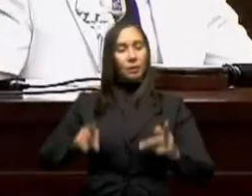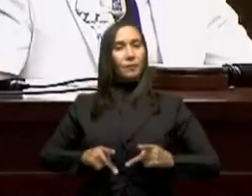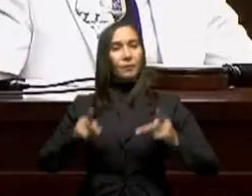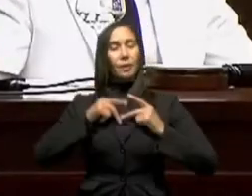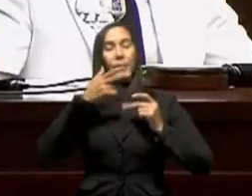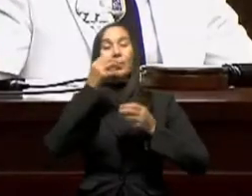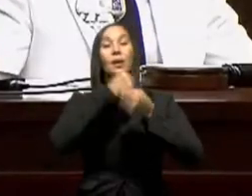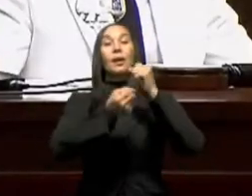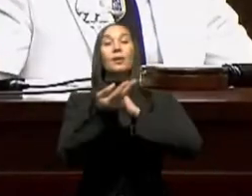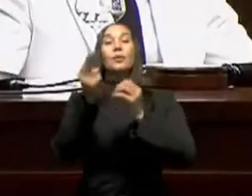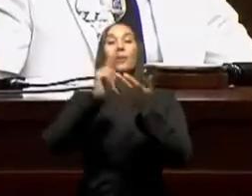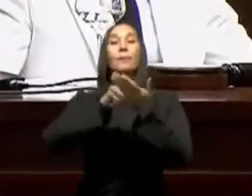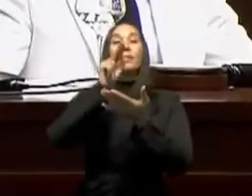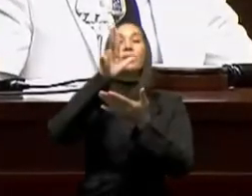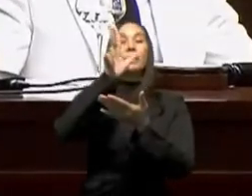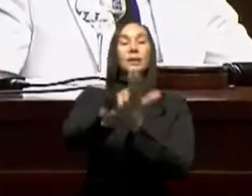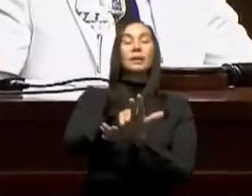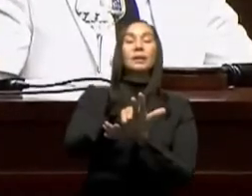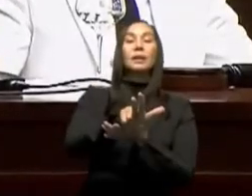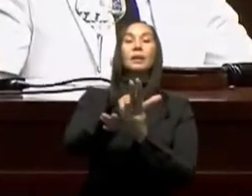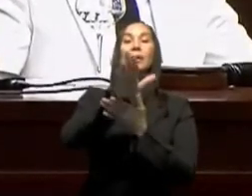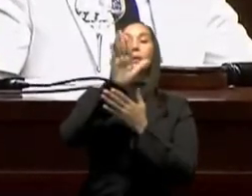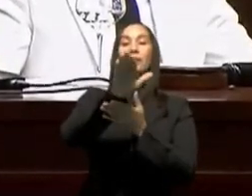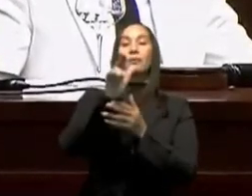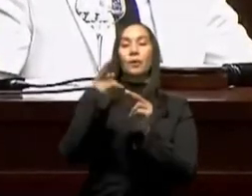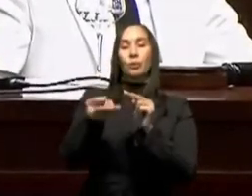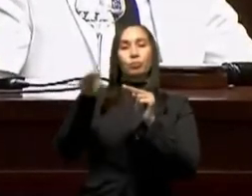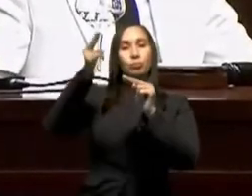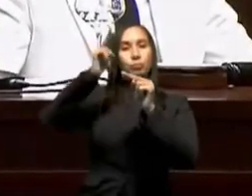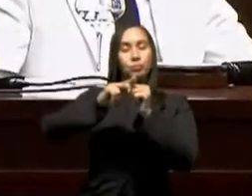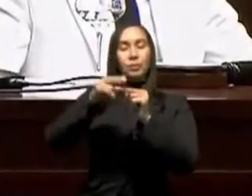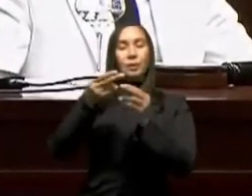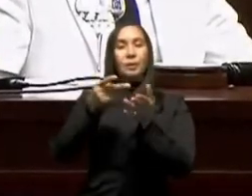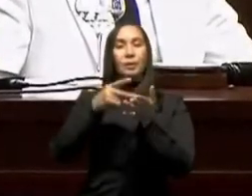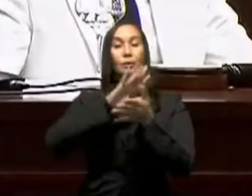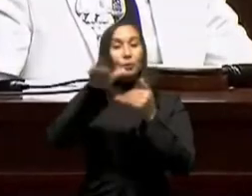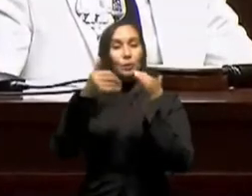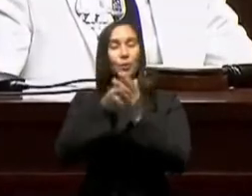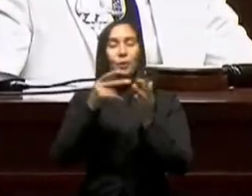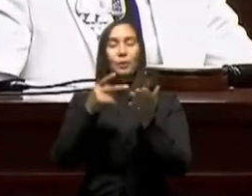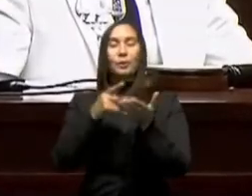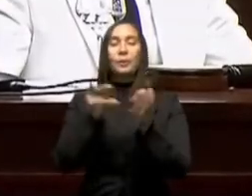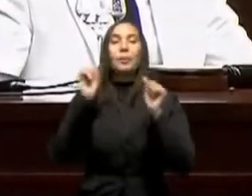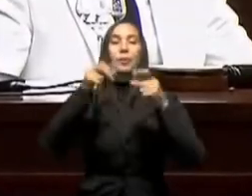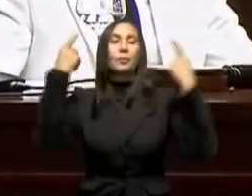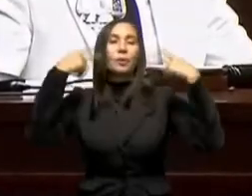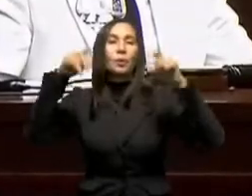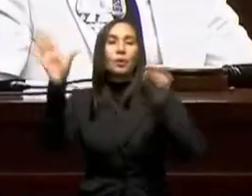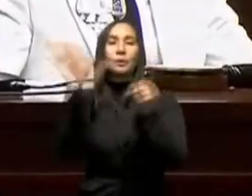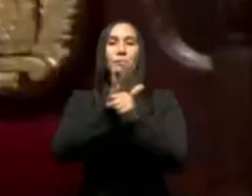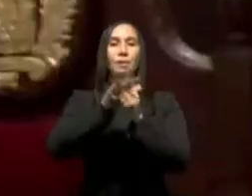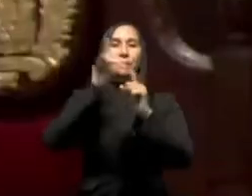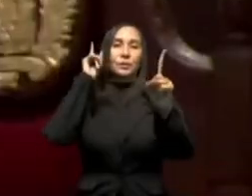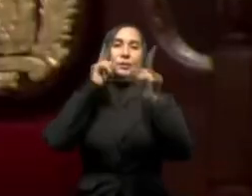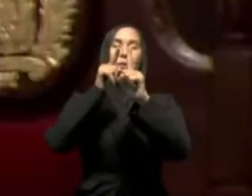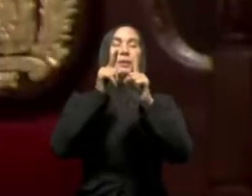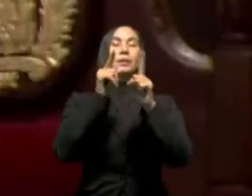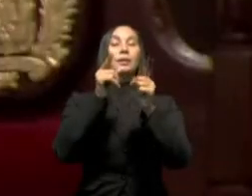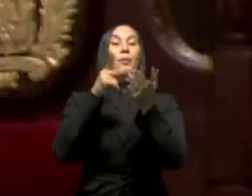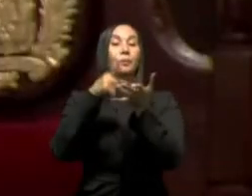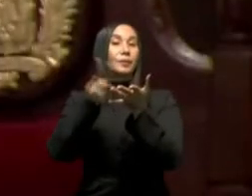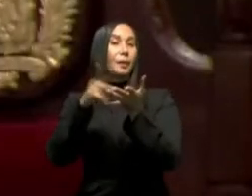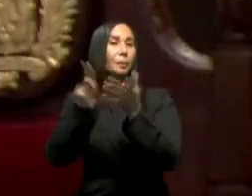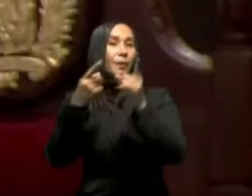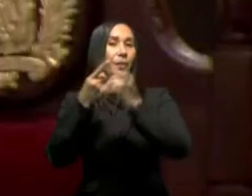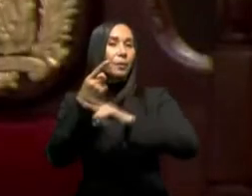año 2023 se aplicaron subidas en todos los escalafones del cuerpo y conseguimos cumplir con el objetivo